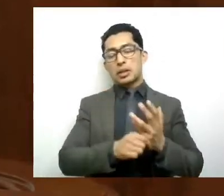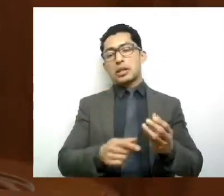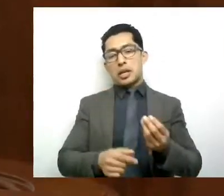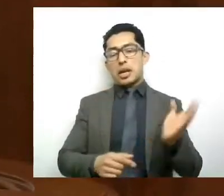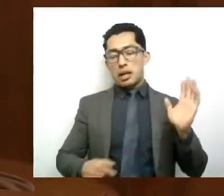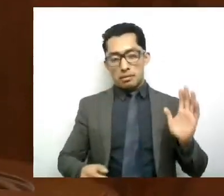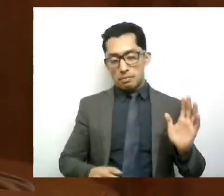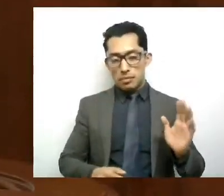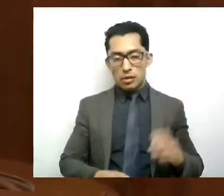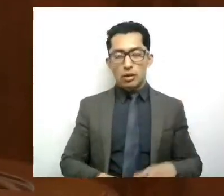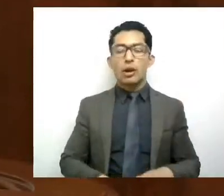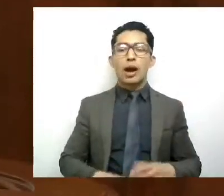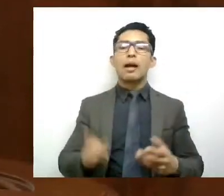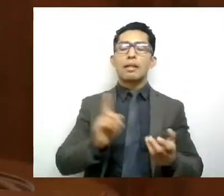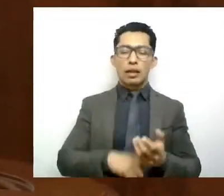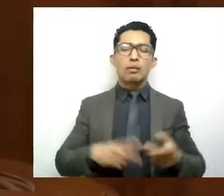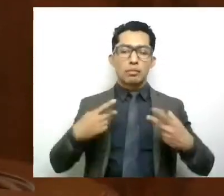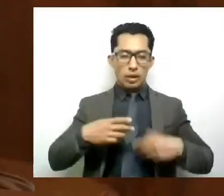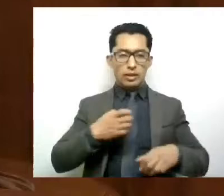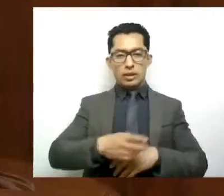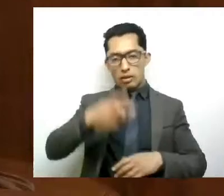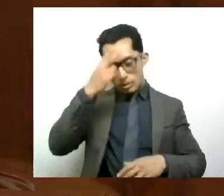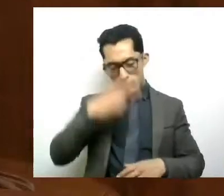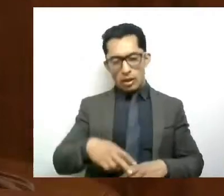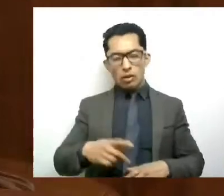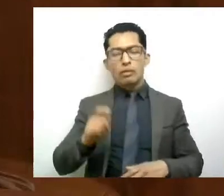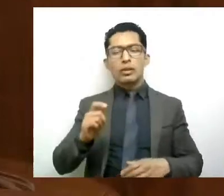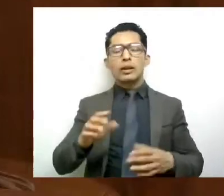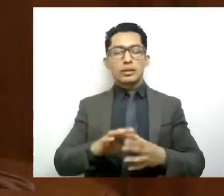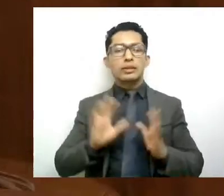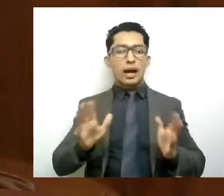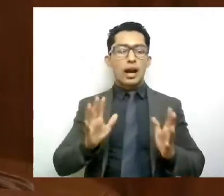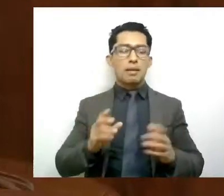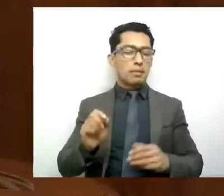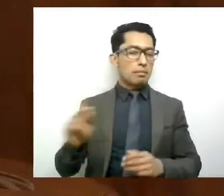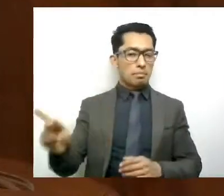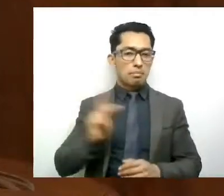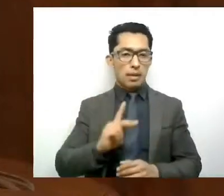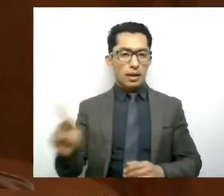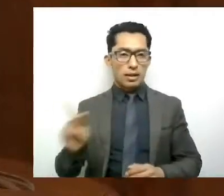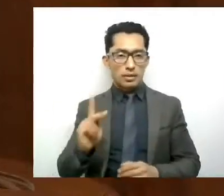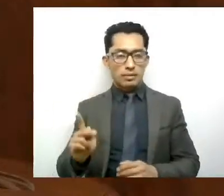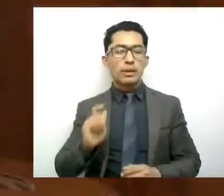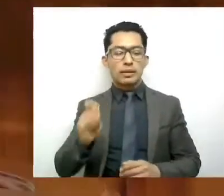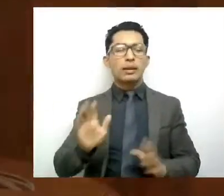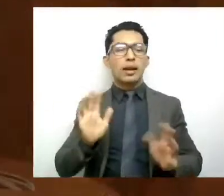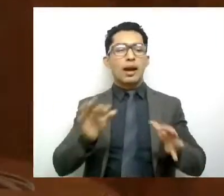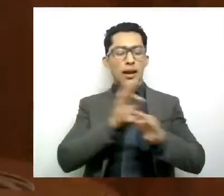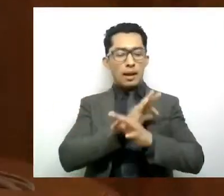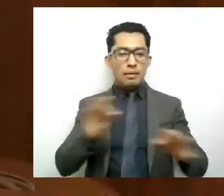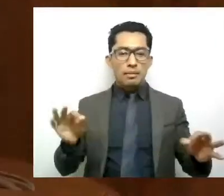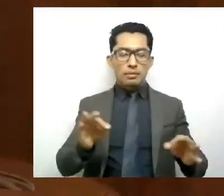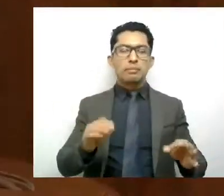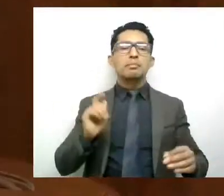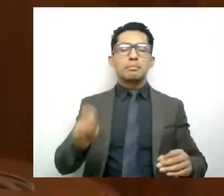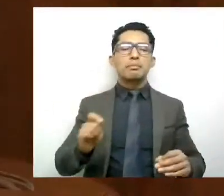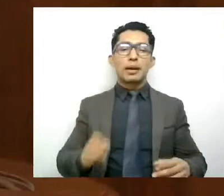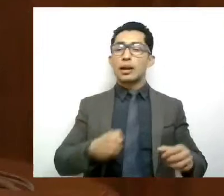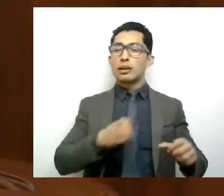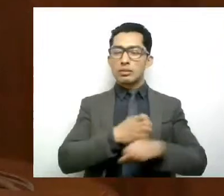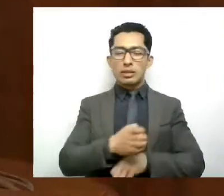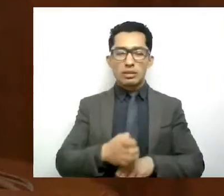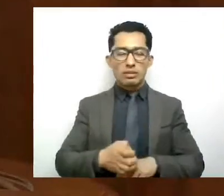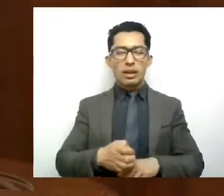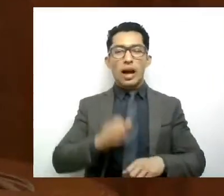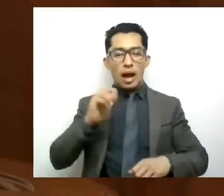Organización Civil Mexicanos Primero realizó un ejercicio similar y dio a conocer que ninguna entidad del país